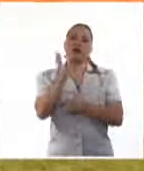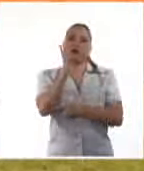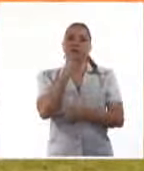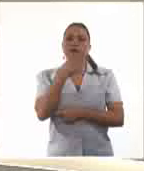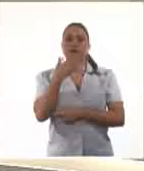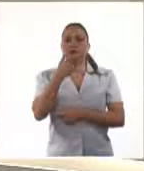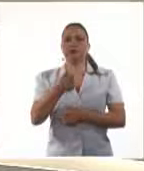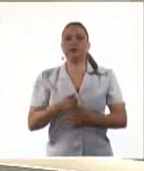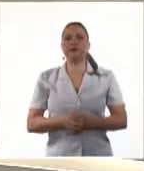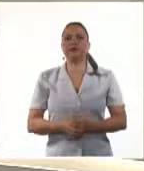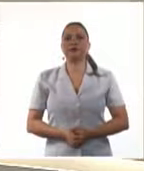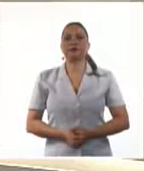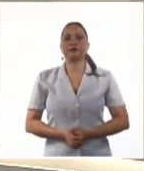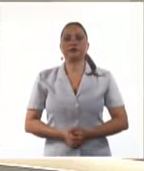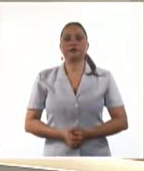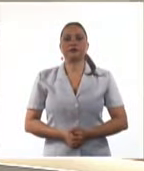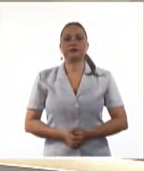victoria.